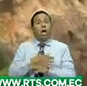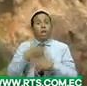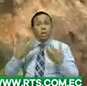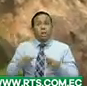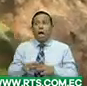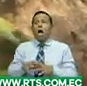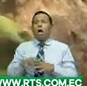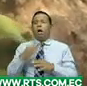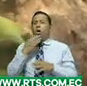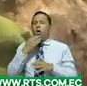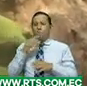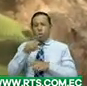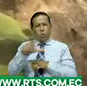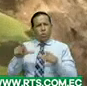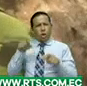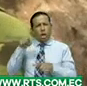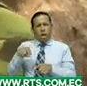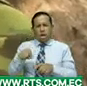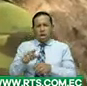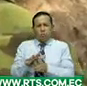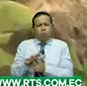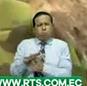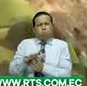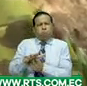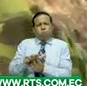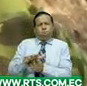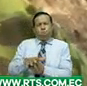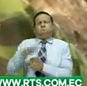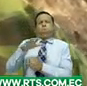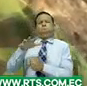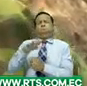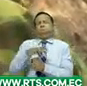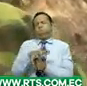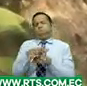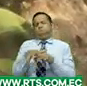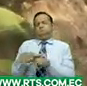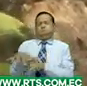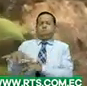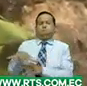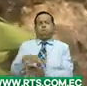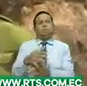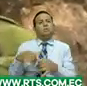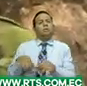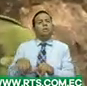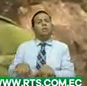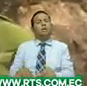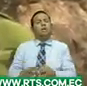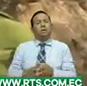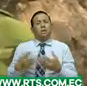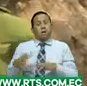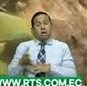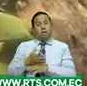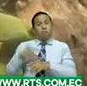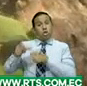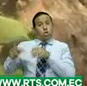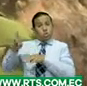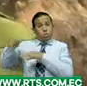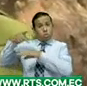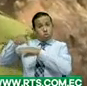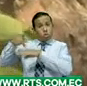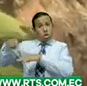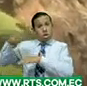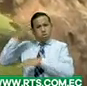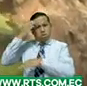que está represada y los técnicos al momento están reunidos para realizar una planificación y poder hacer